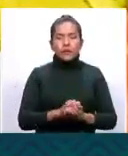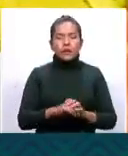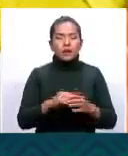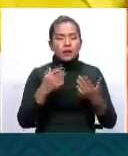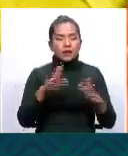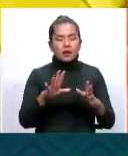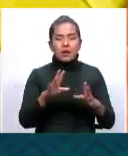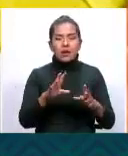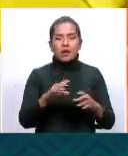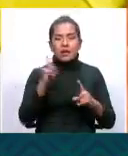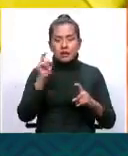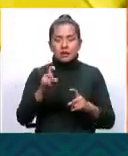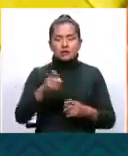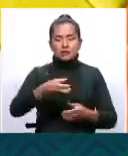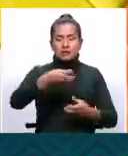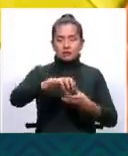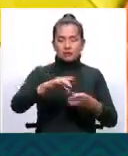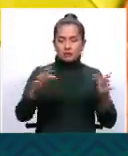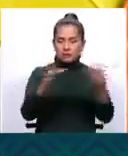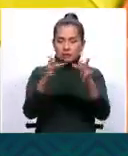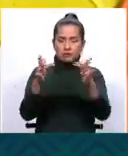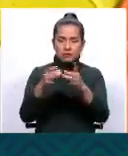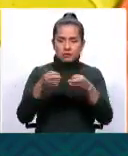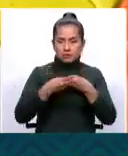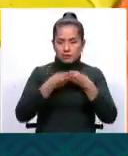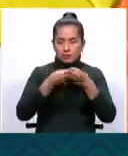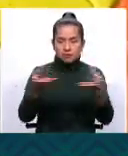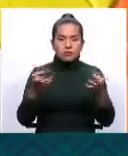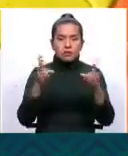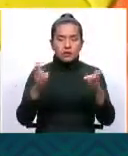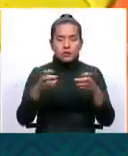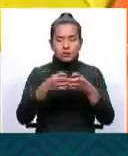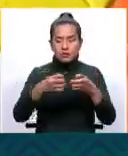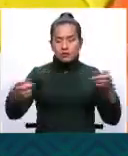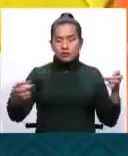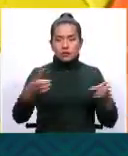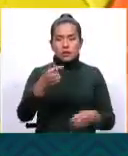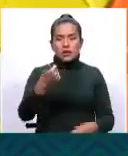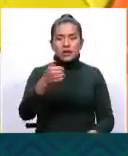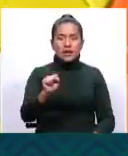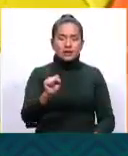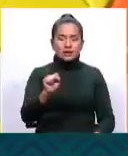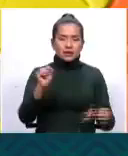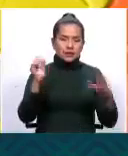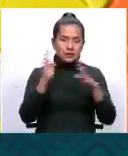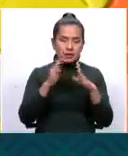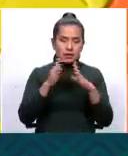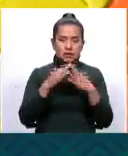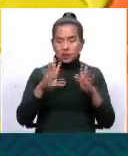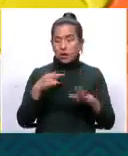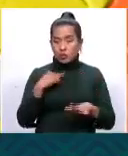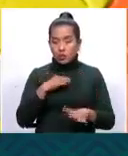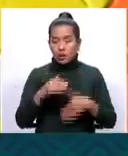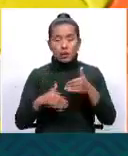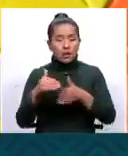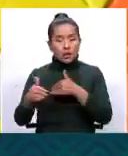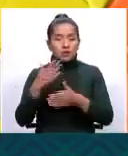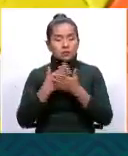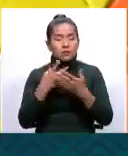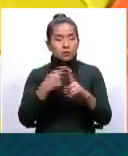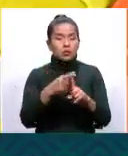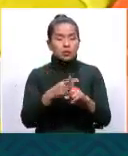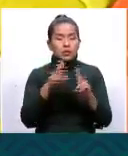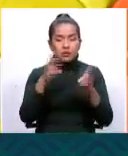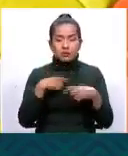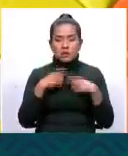de gas domiciliario para la provincia Omasuyos, donde ya tenemos importantes avances referidos al tema del